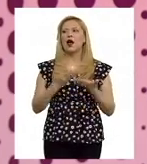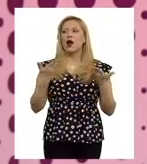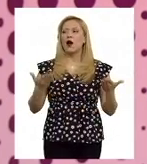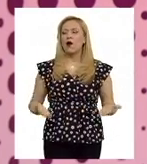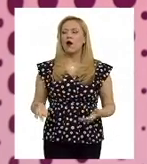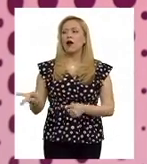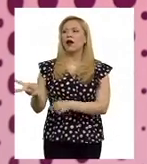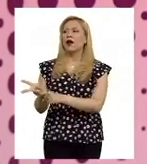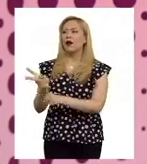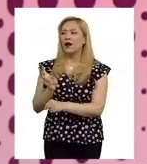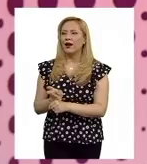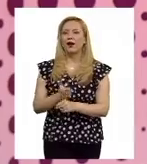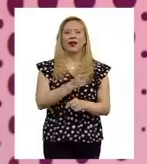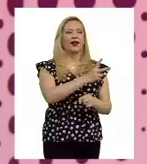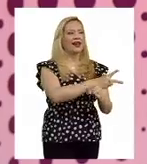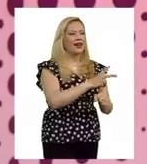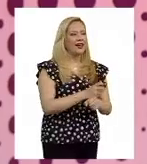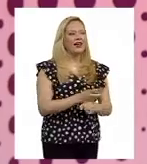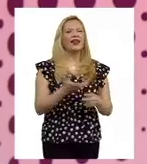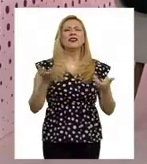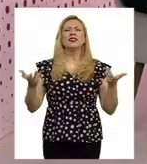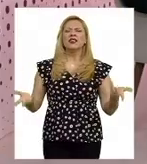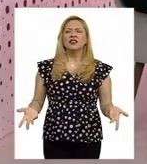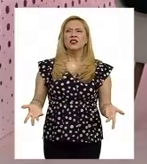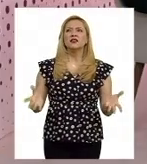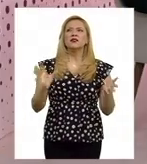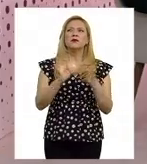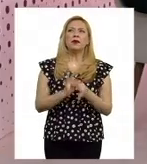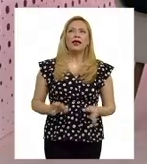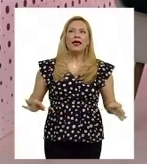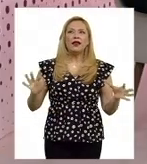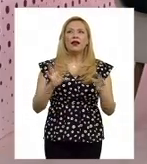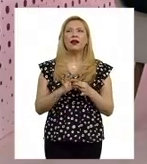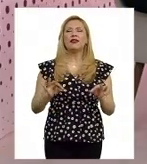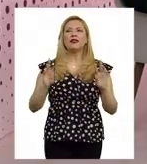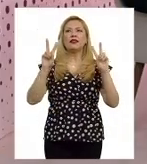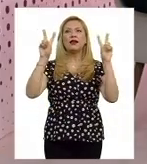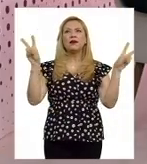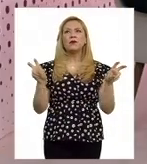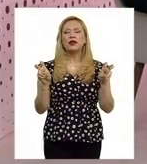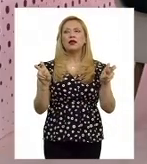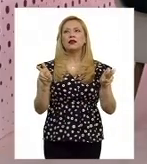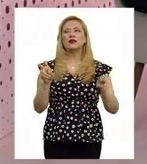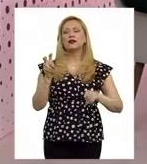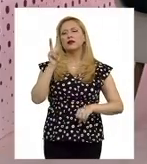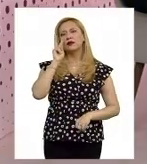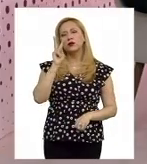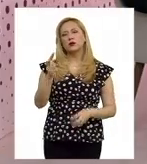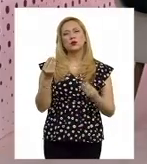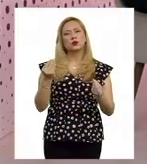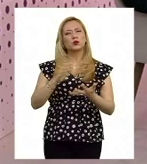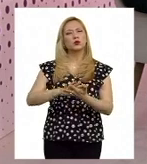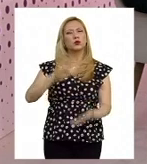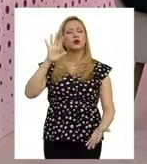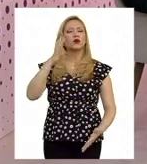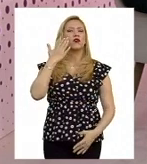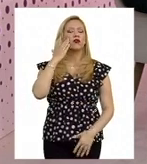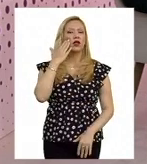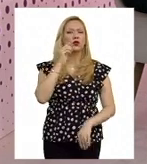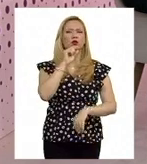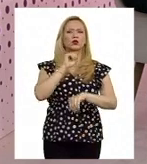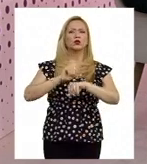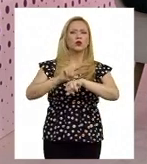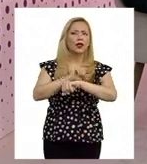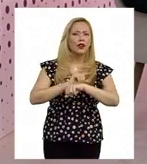invitado, los hemos convocado este día, es un poco para explicar un tema que hemos visto mucho en las redes sociales, en los medios